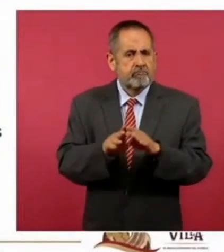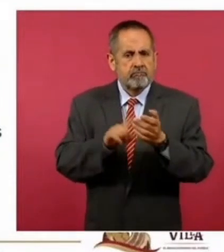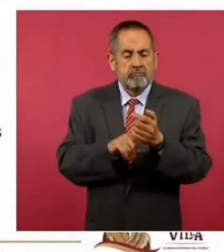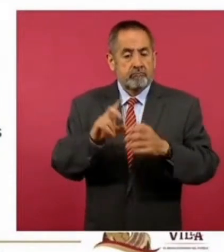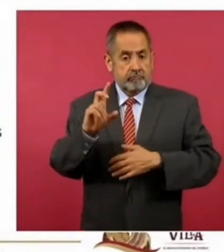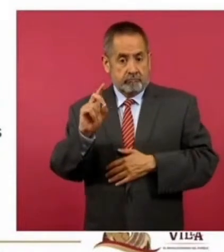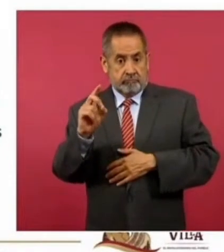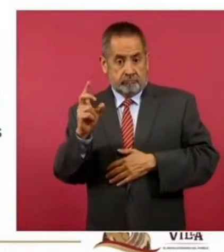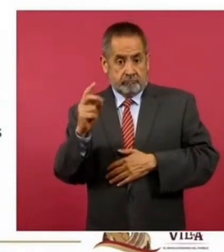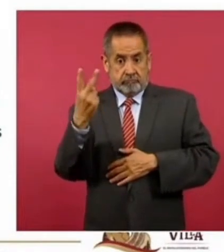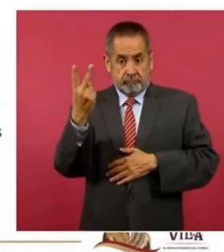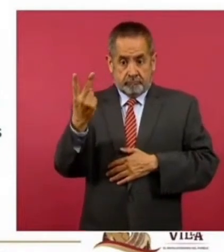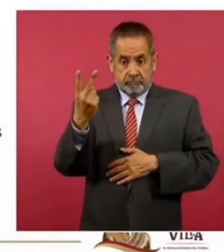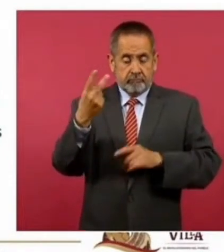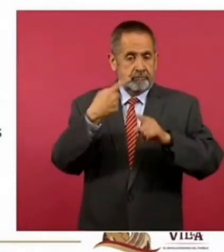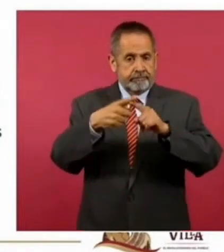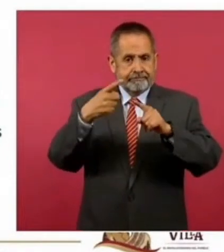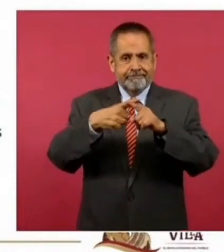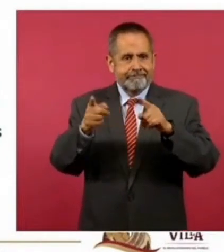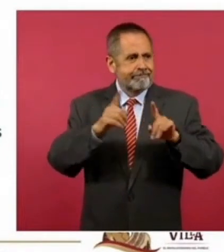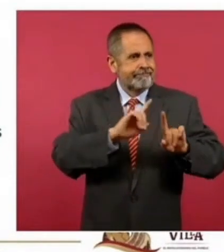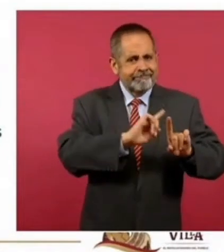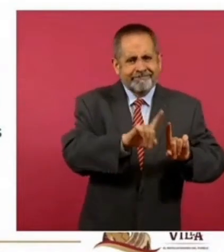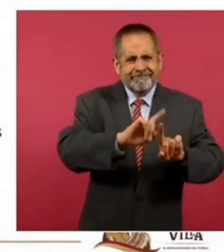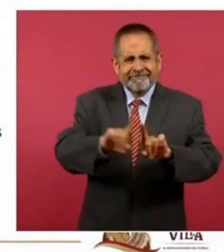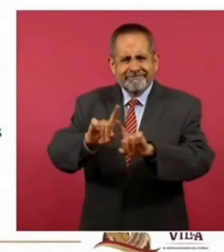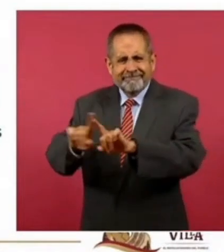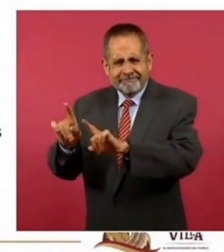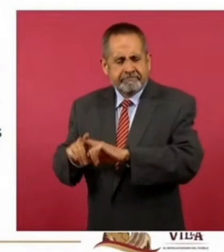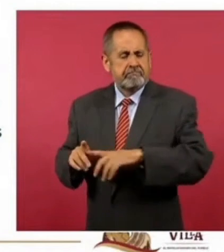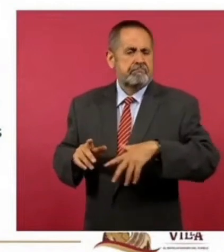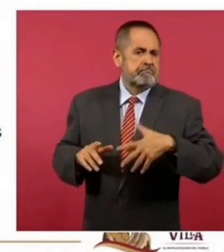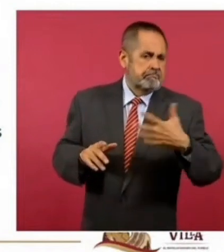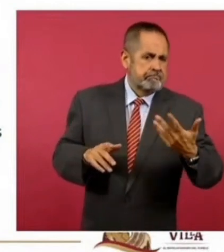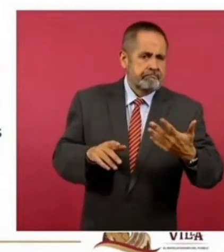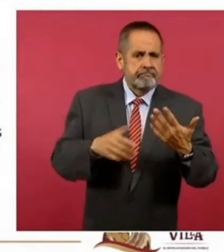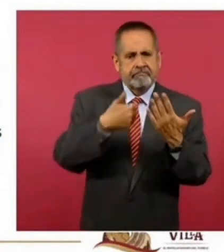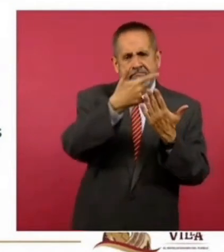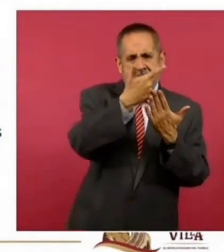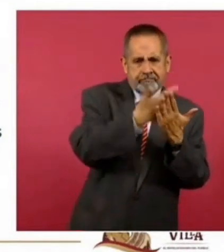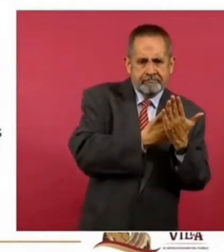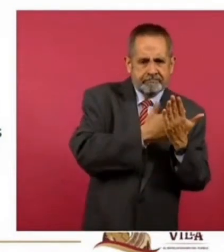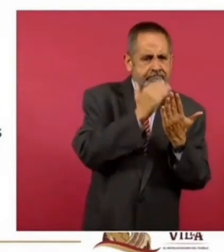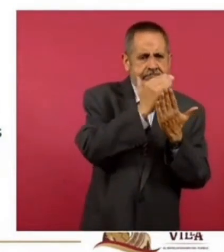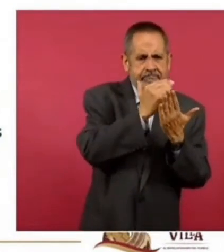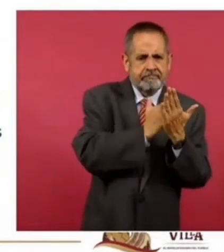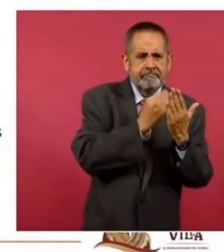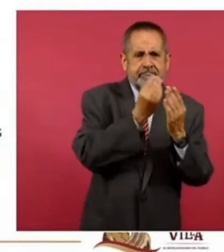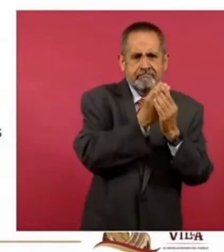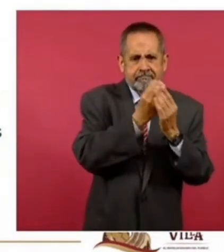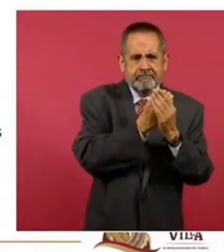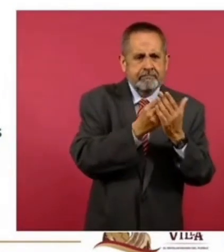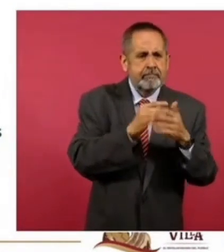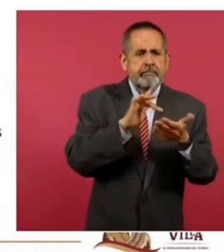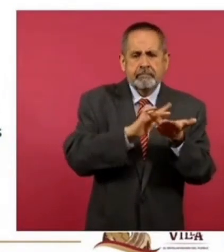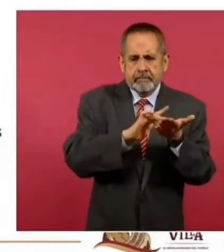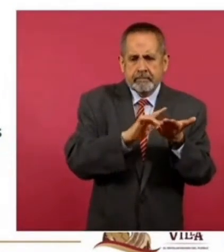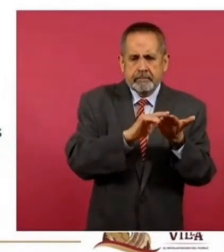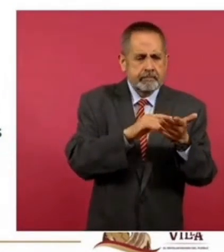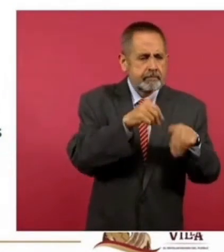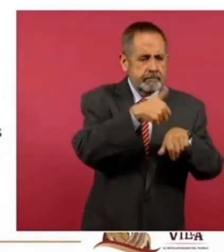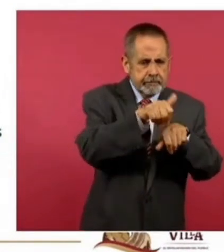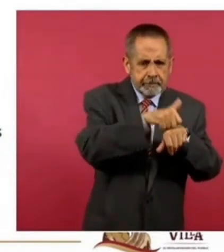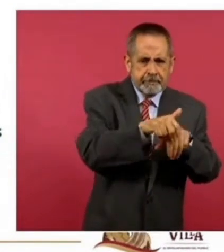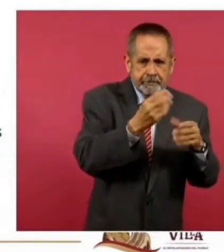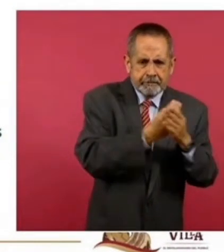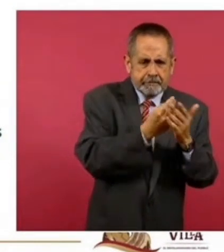modelos de abasto completamente diferentes, cada uno con su lista de claves, es decir, de tipos de medicamentos